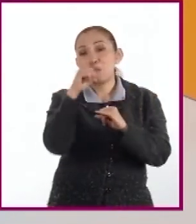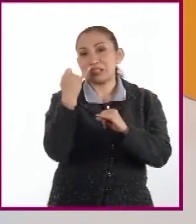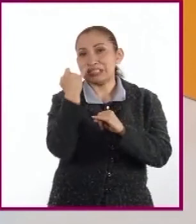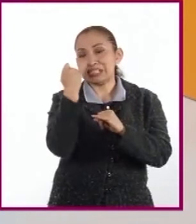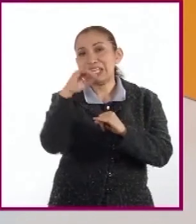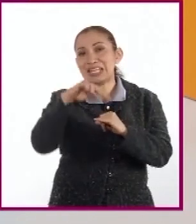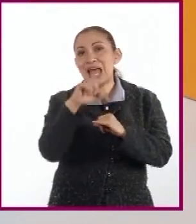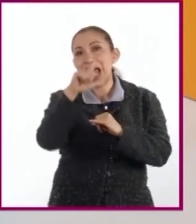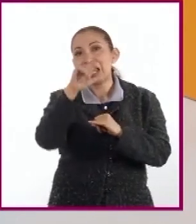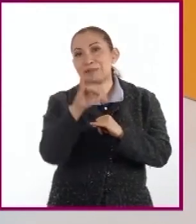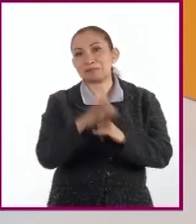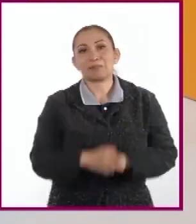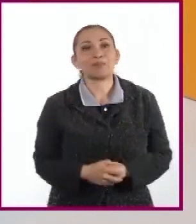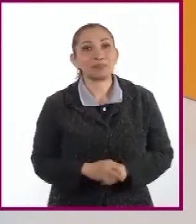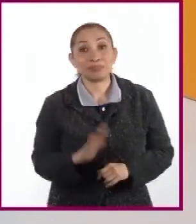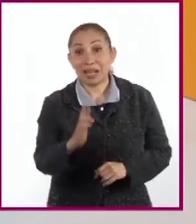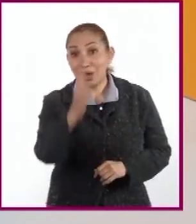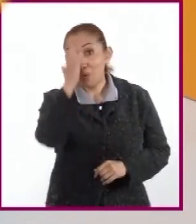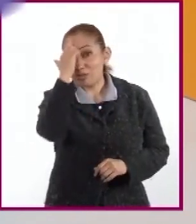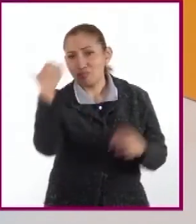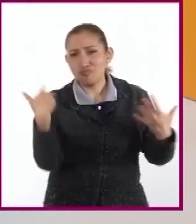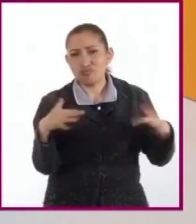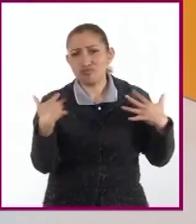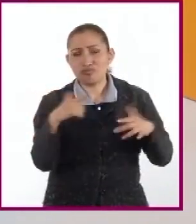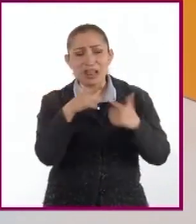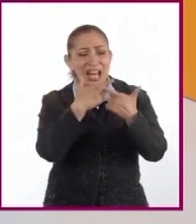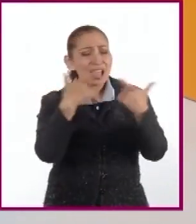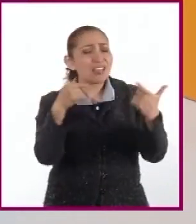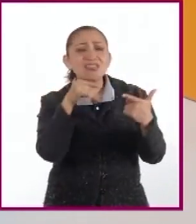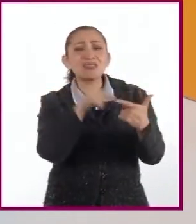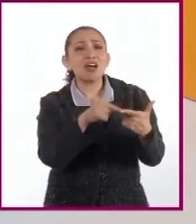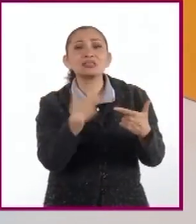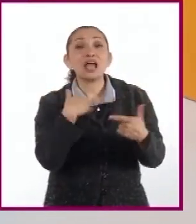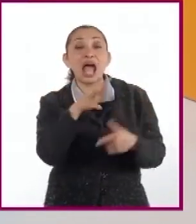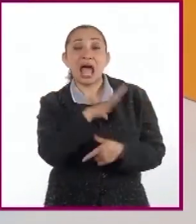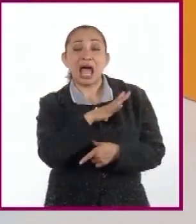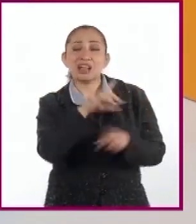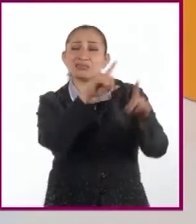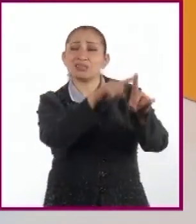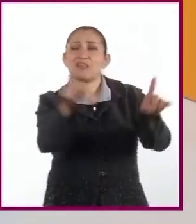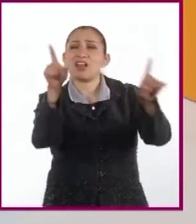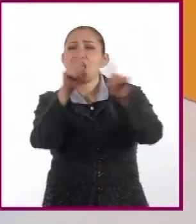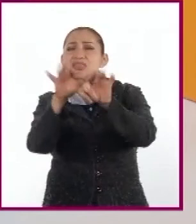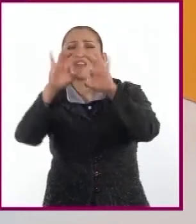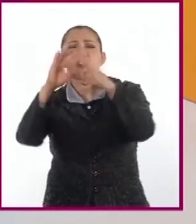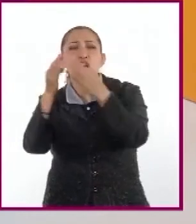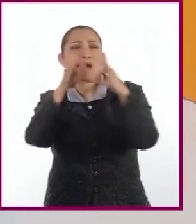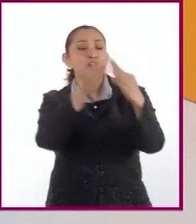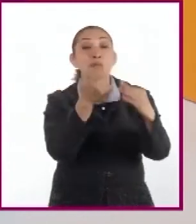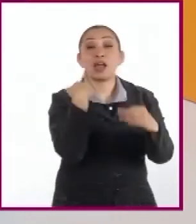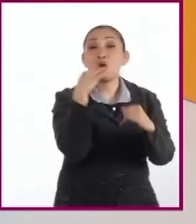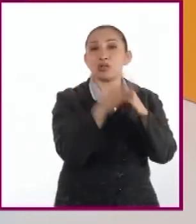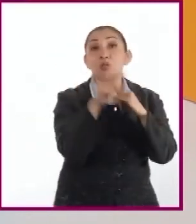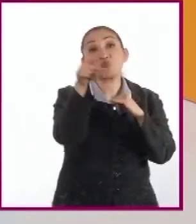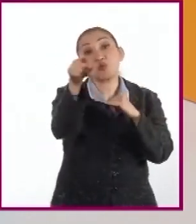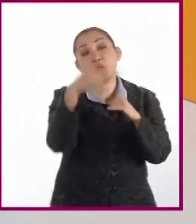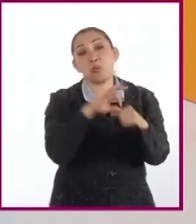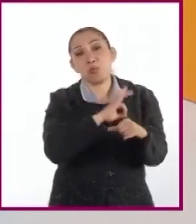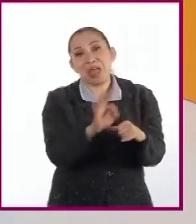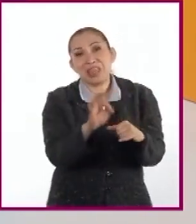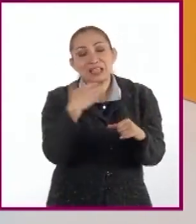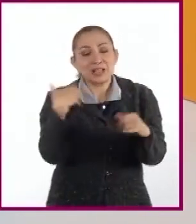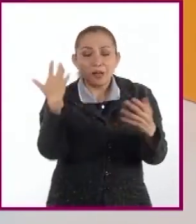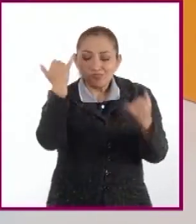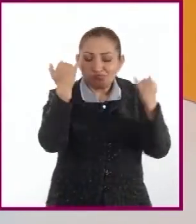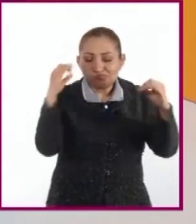Indígenas. Recuerden que lo asombroso de las leyendas es que existen tantas versiones que al final ustedes podrían